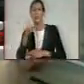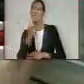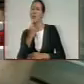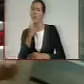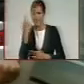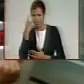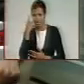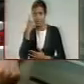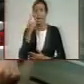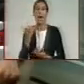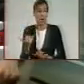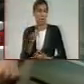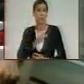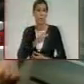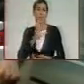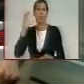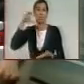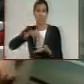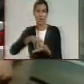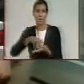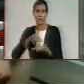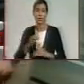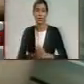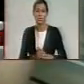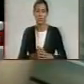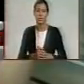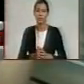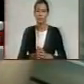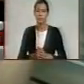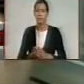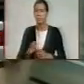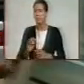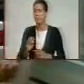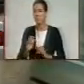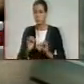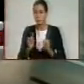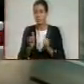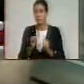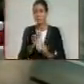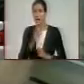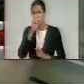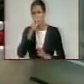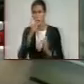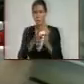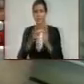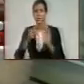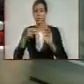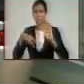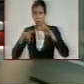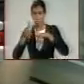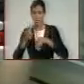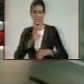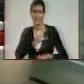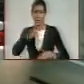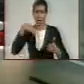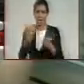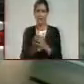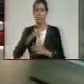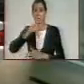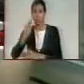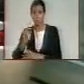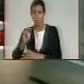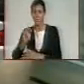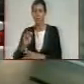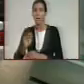banco ahora del Estado, en el primer semestre del 2012, nuestro banco